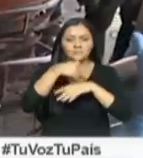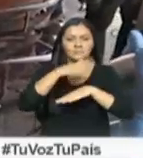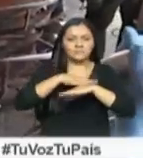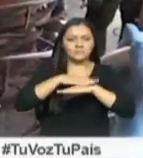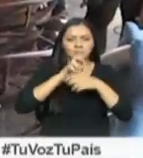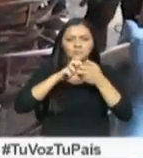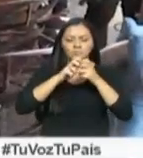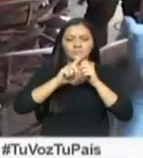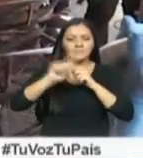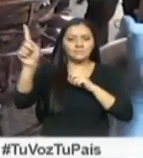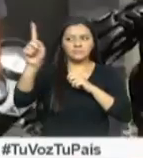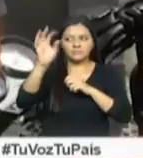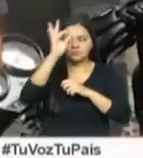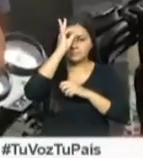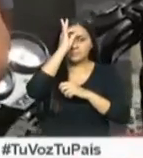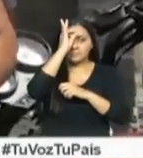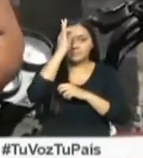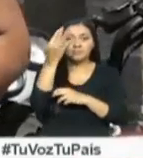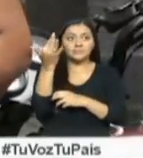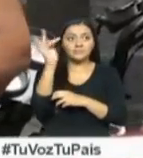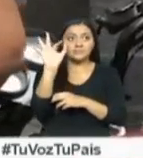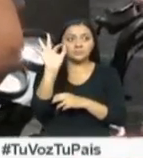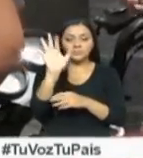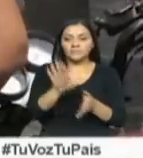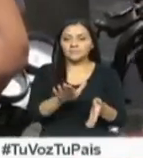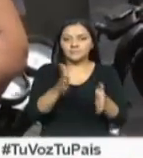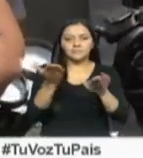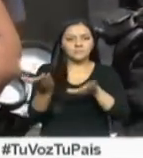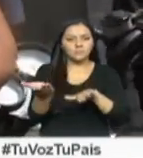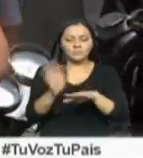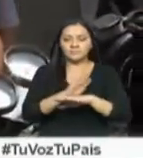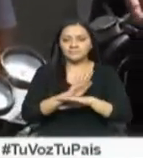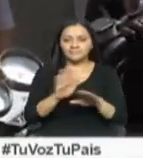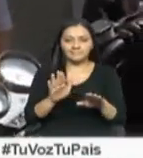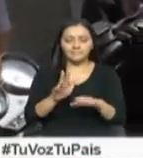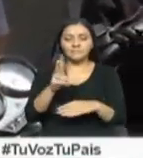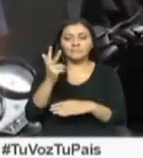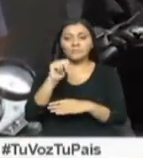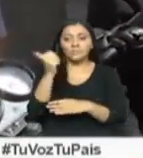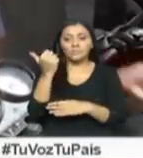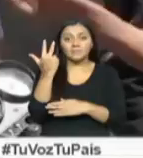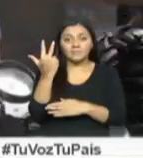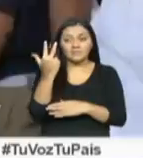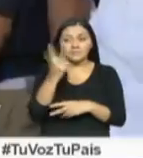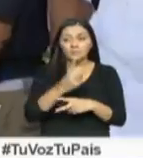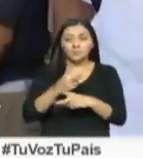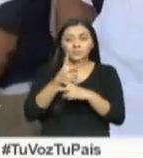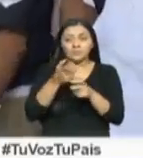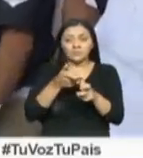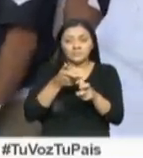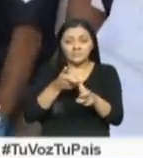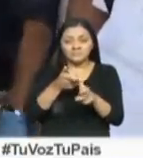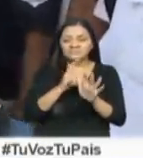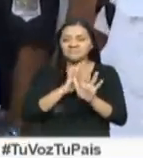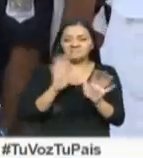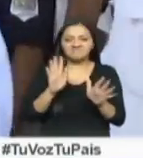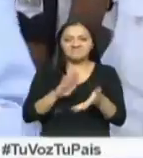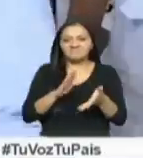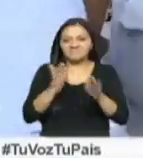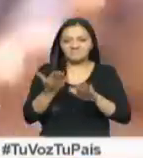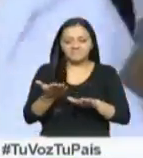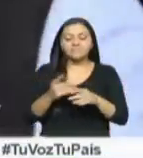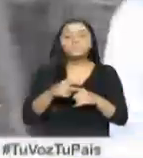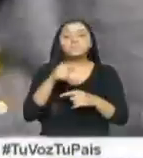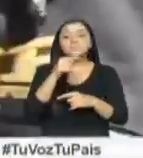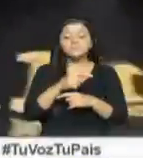sus quemaduras. 19 perecieron en el lugar del siniestro y otras 3 en unidades de cuidados intensivos. Una de las hipótesis